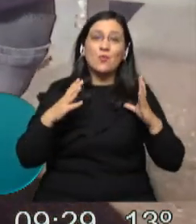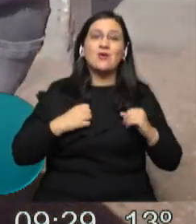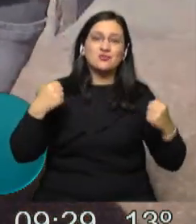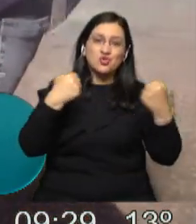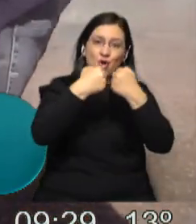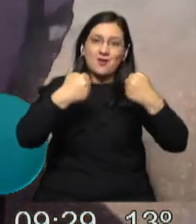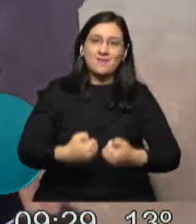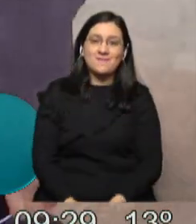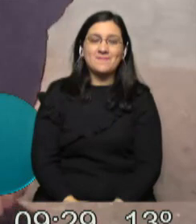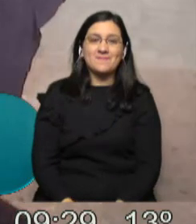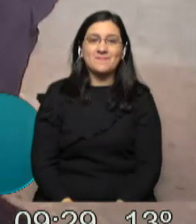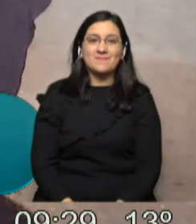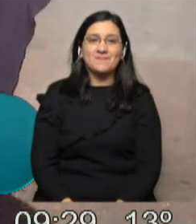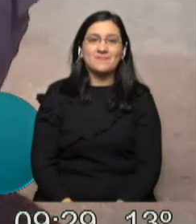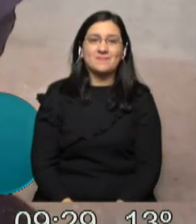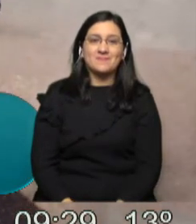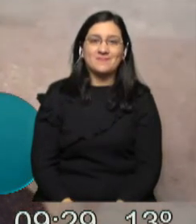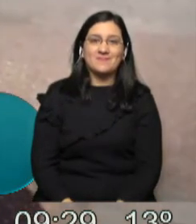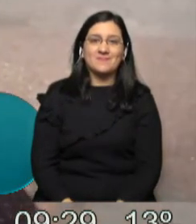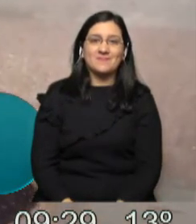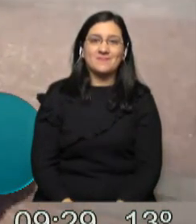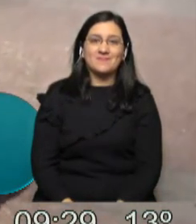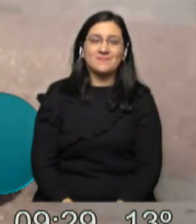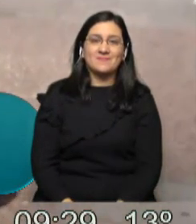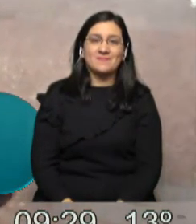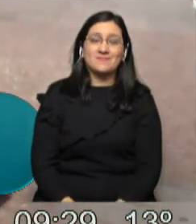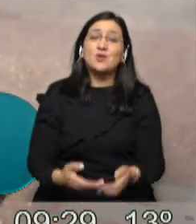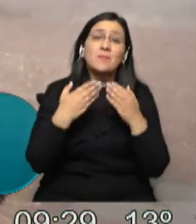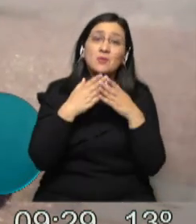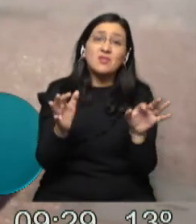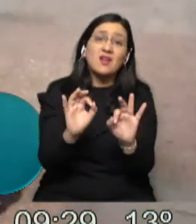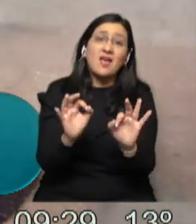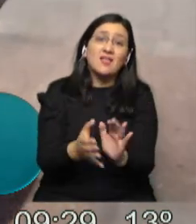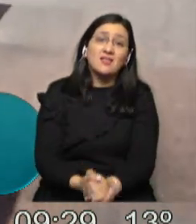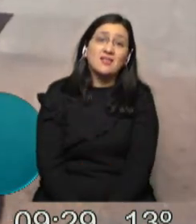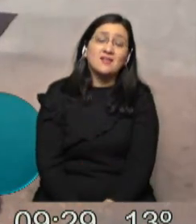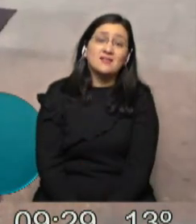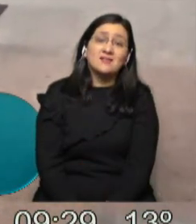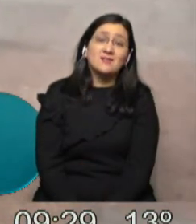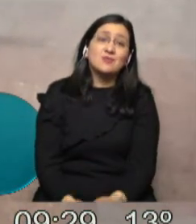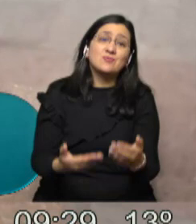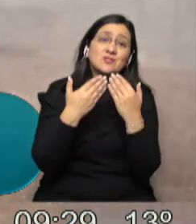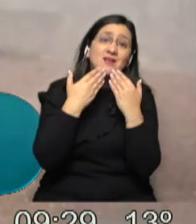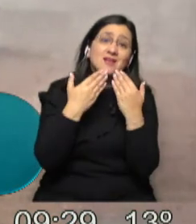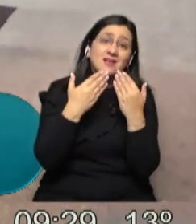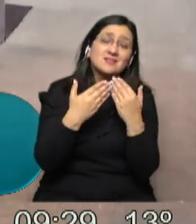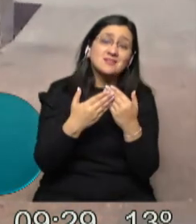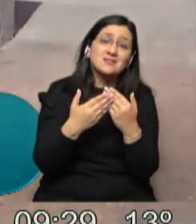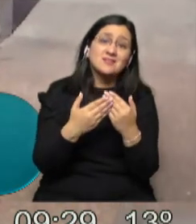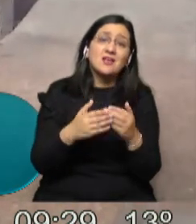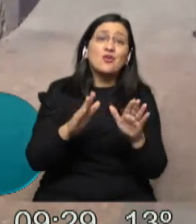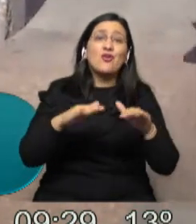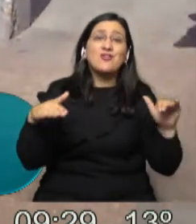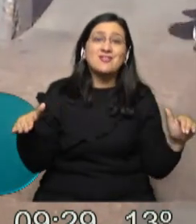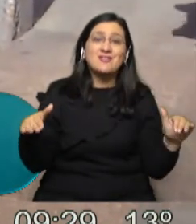puños, vamos arriba, éxito. Qué divino. Claro, me mira, seguro no le pregunté nada, está bien. Bueno, gracias, Fito. Acá con las